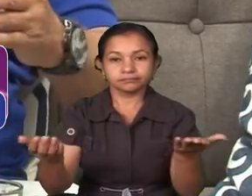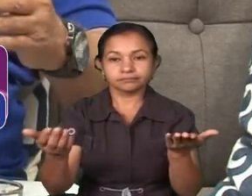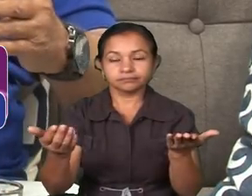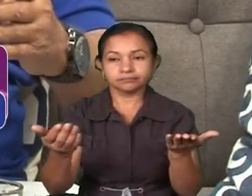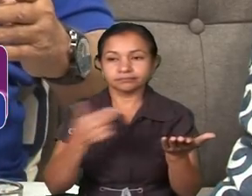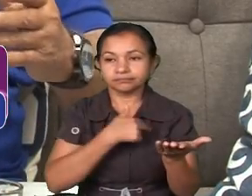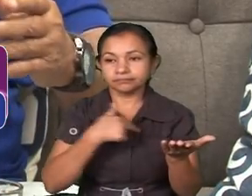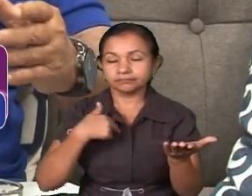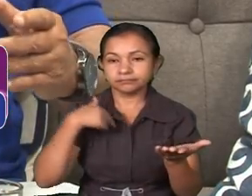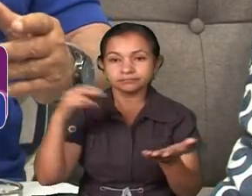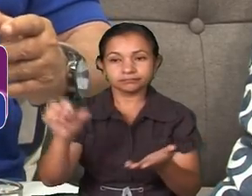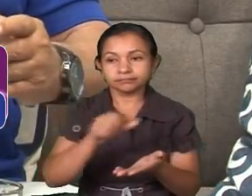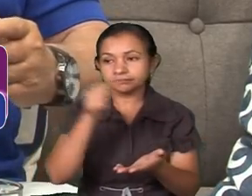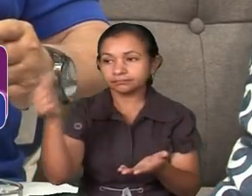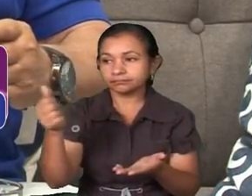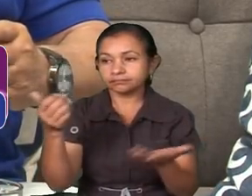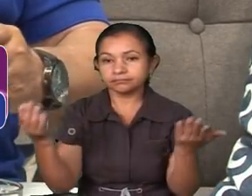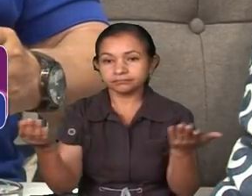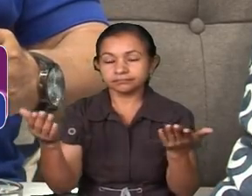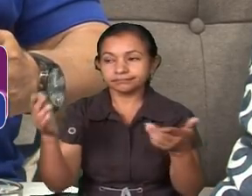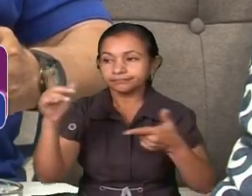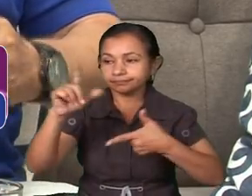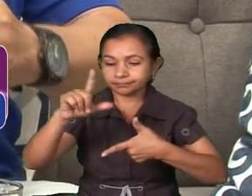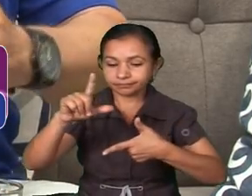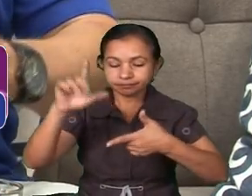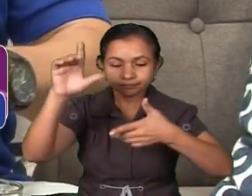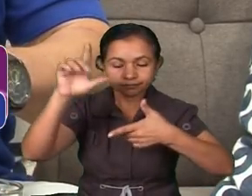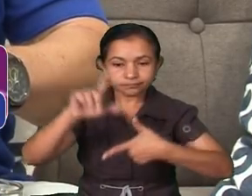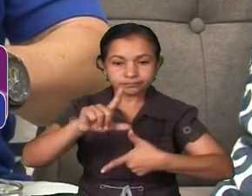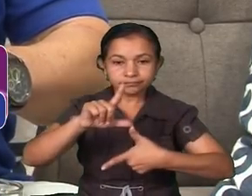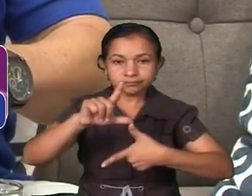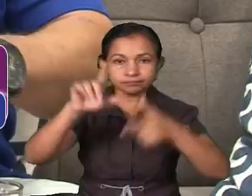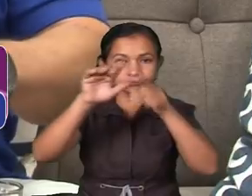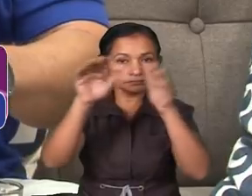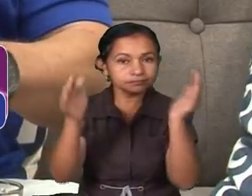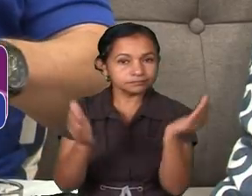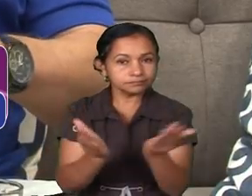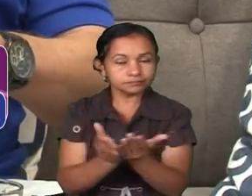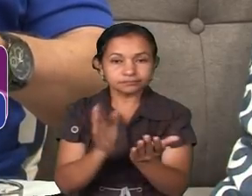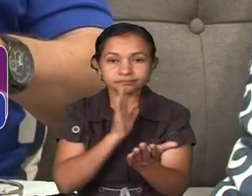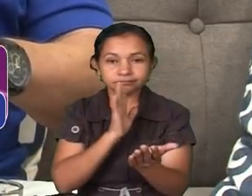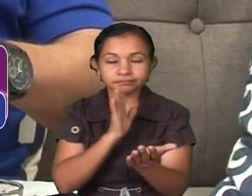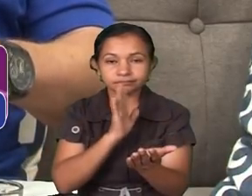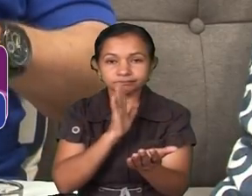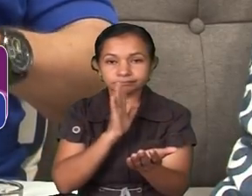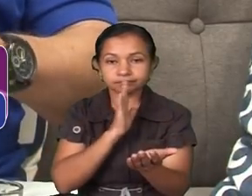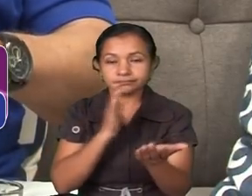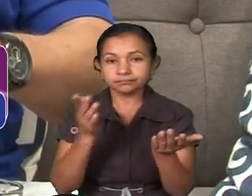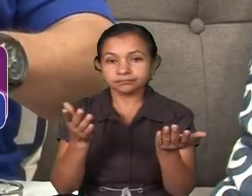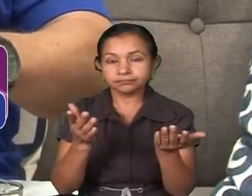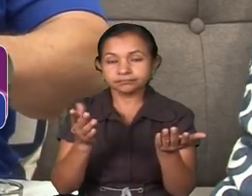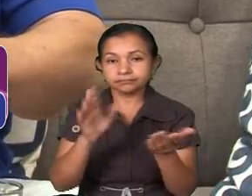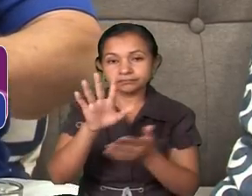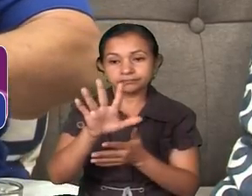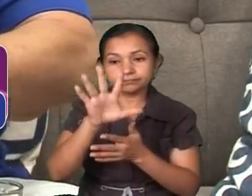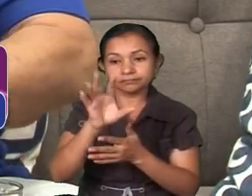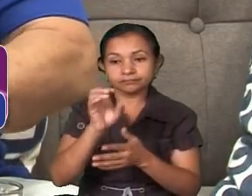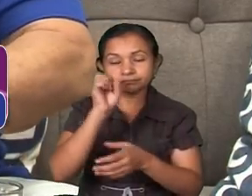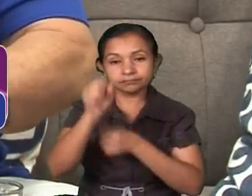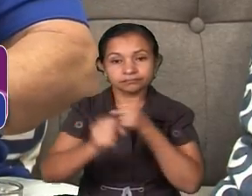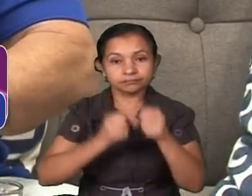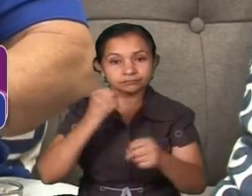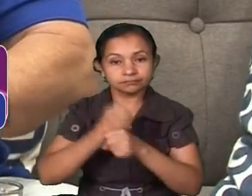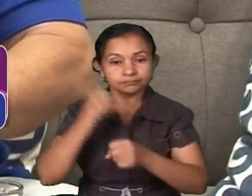Mencionadme otro dirigente en América Latina, en el mundo, que hablar de él sea hablar de 50 años de